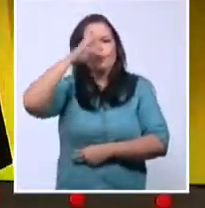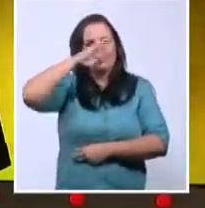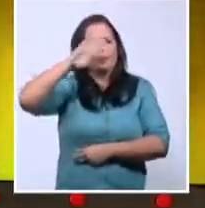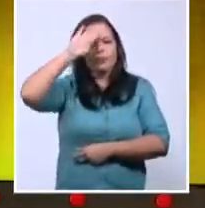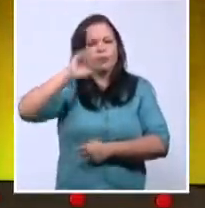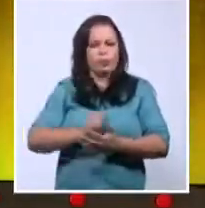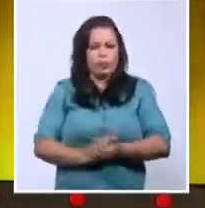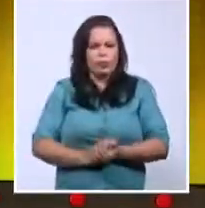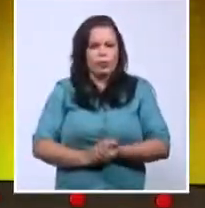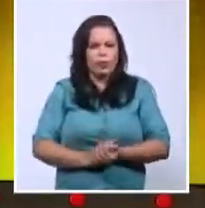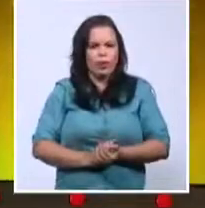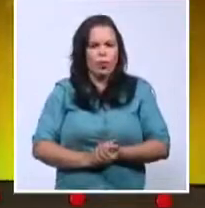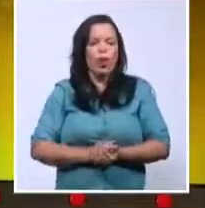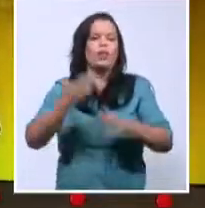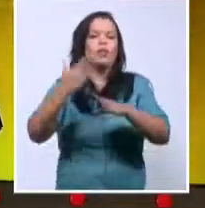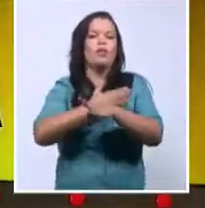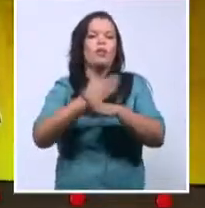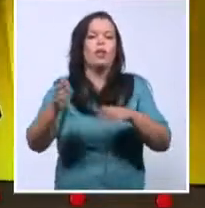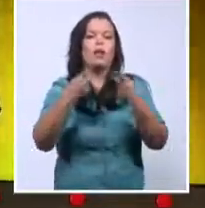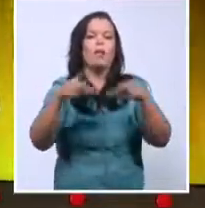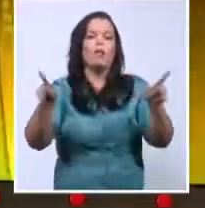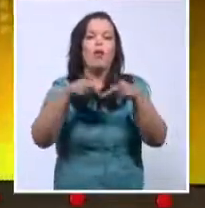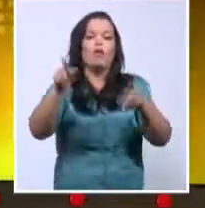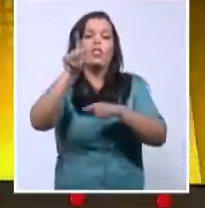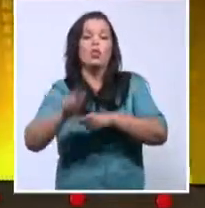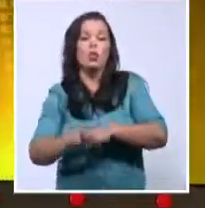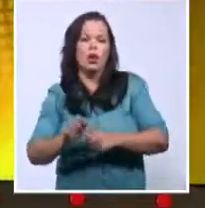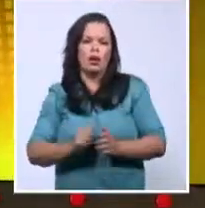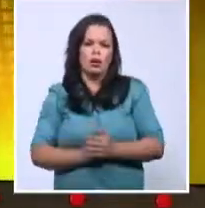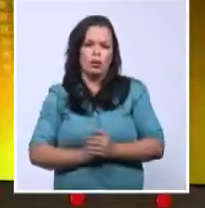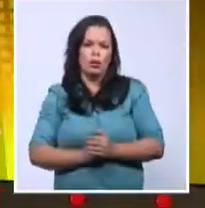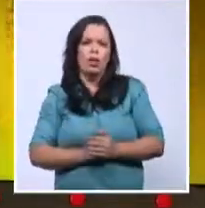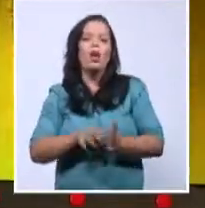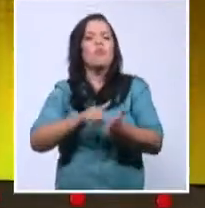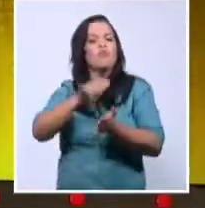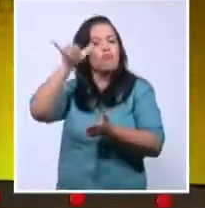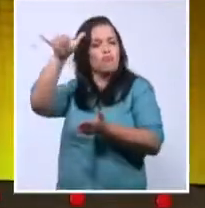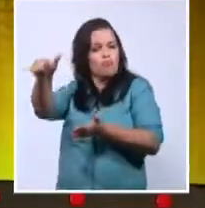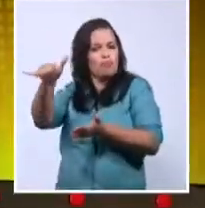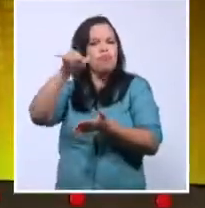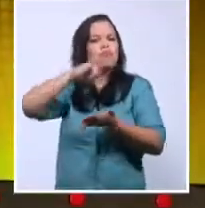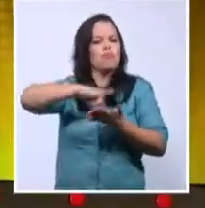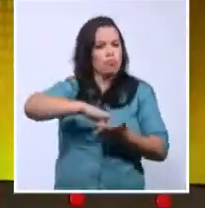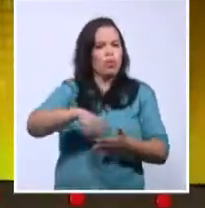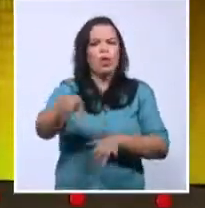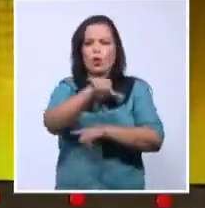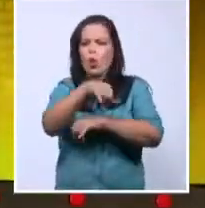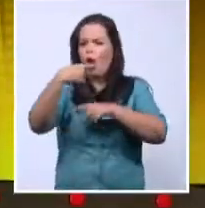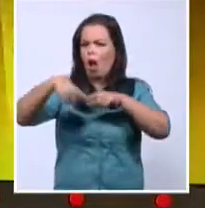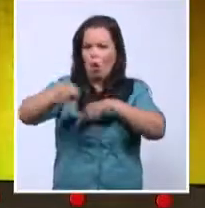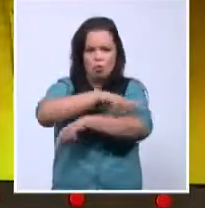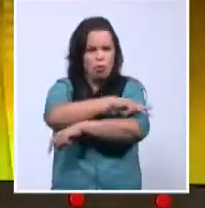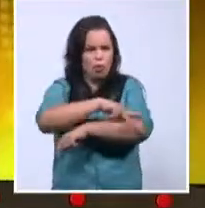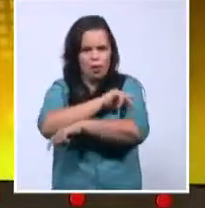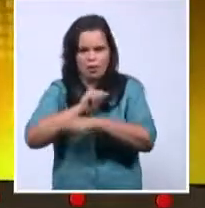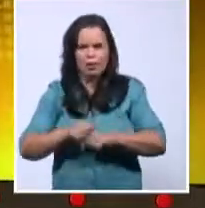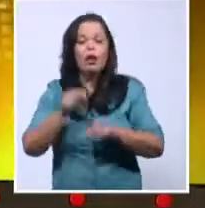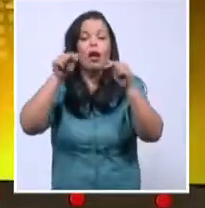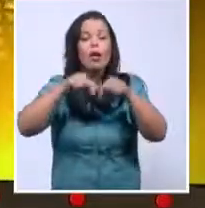que salen y entran del país, que no tienen una visión estrecha o limitada, como alguien pudiera acusar, de los fenómenos, y que tienen la visión teórica